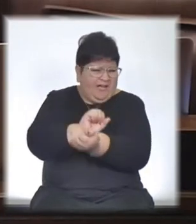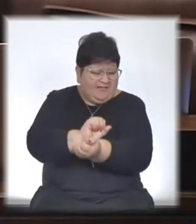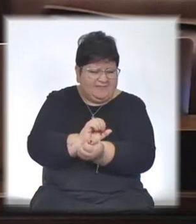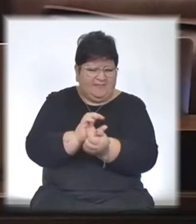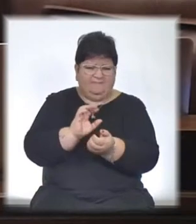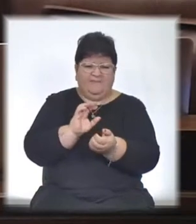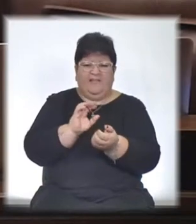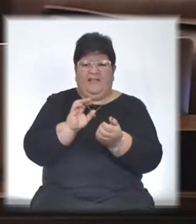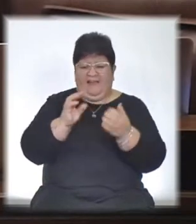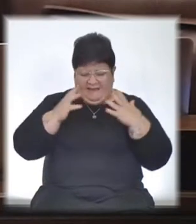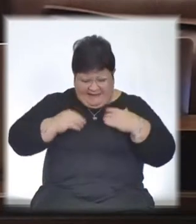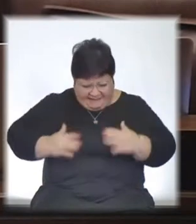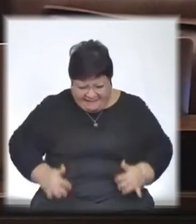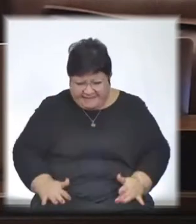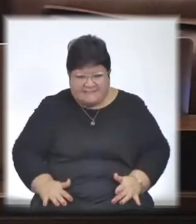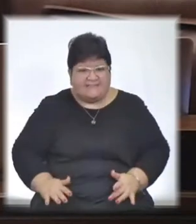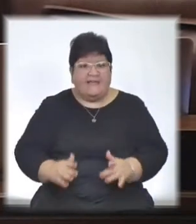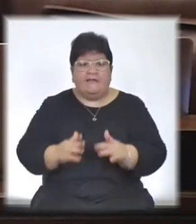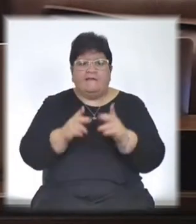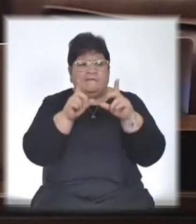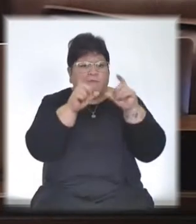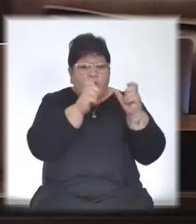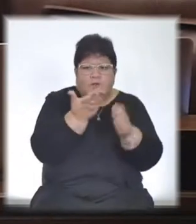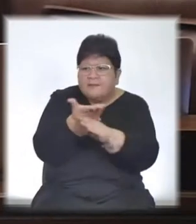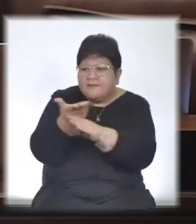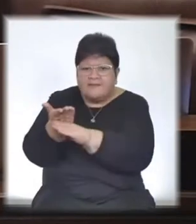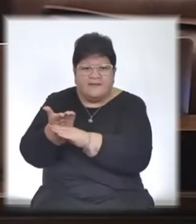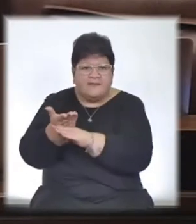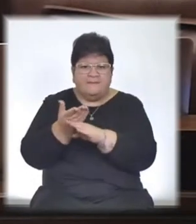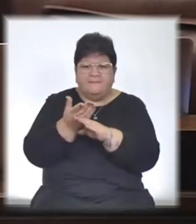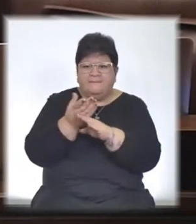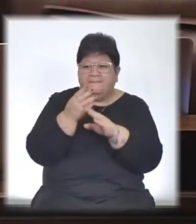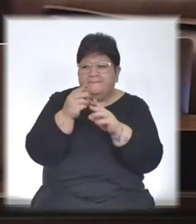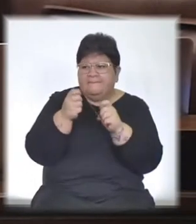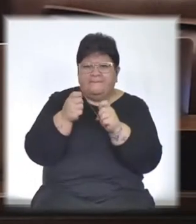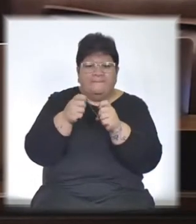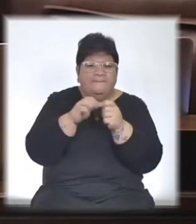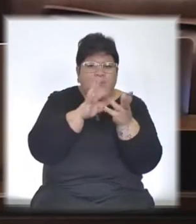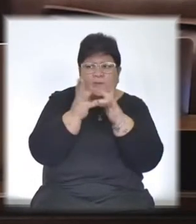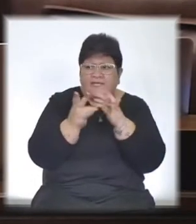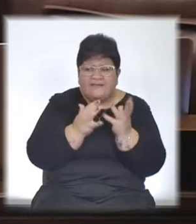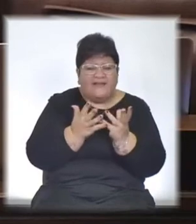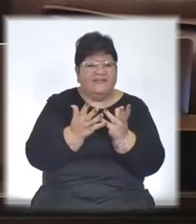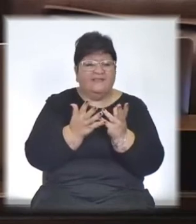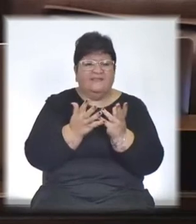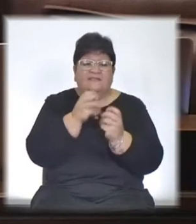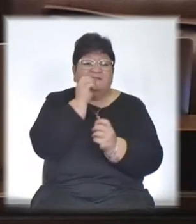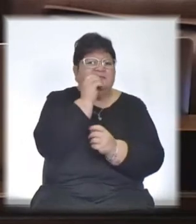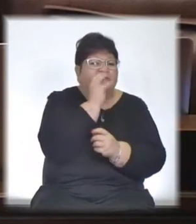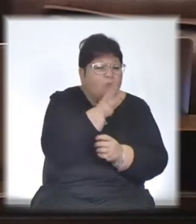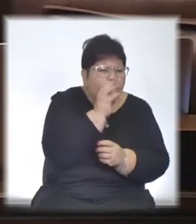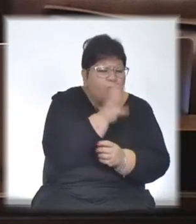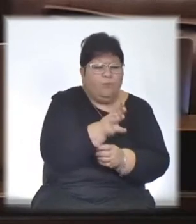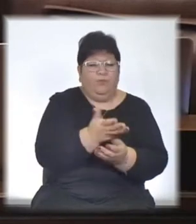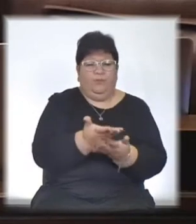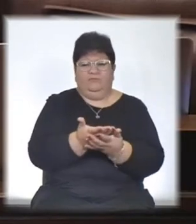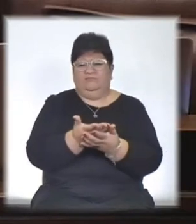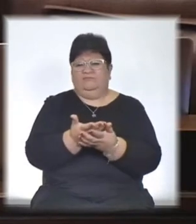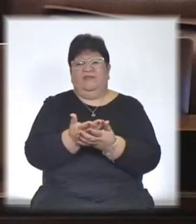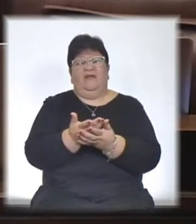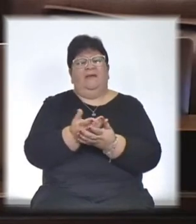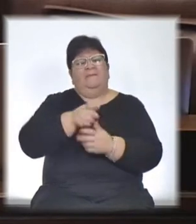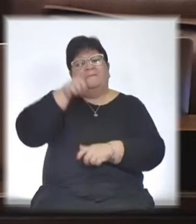la requisa, la destrucción de fotos, de libros, de manualidades, el insulto, la pateadura de las puertas de noche para que no se